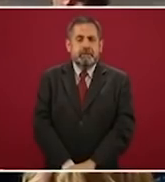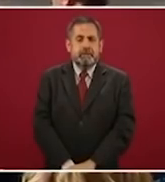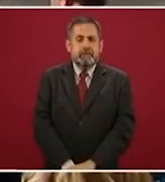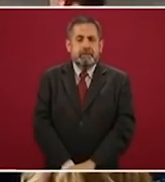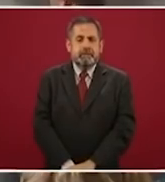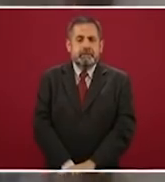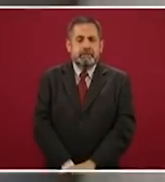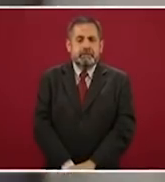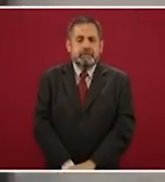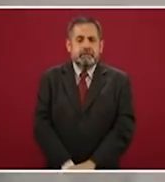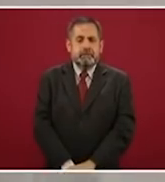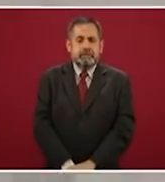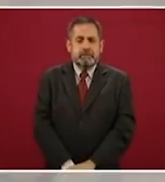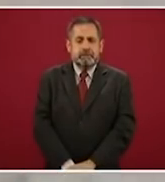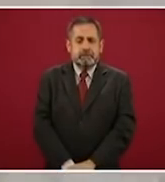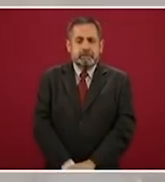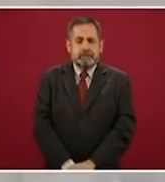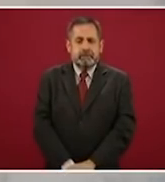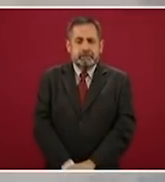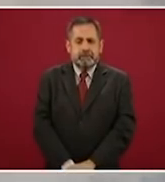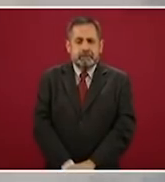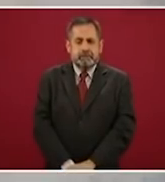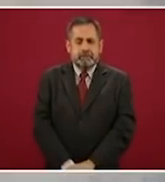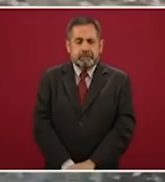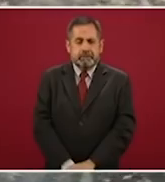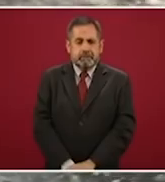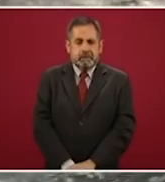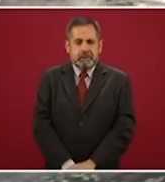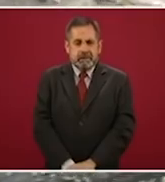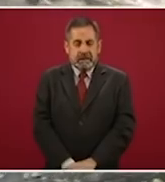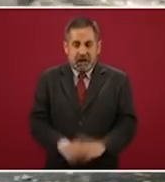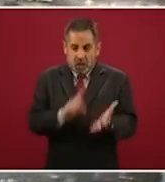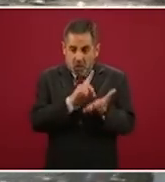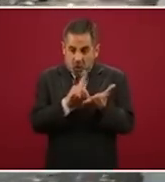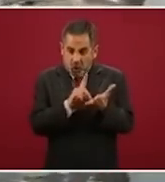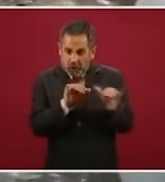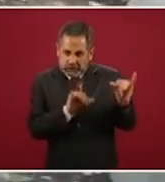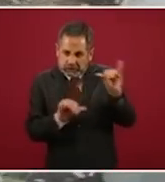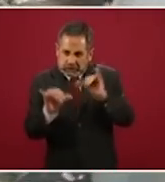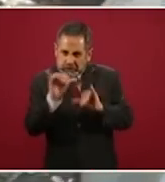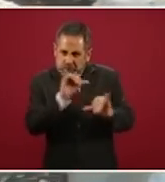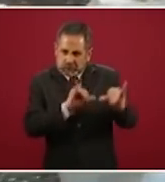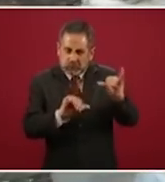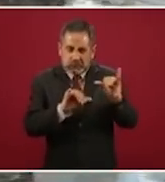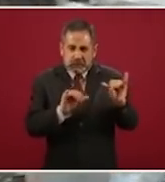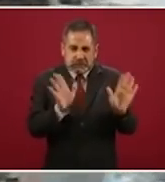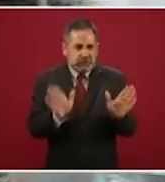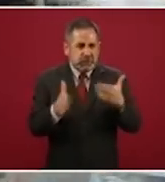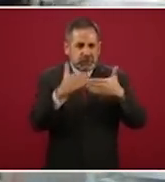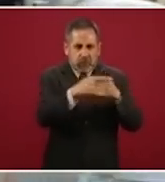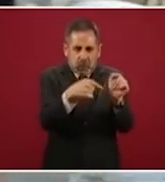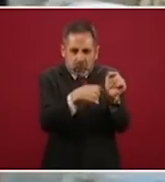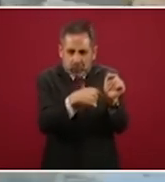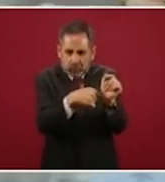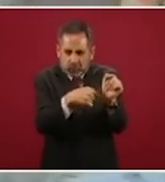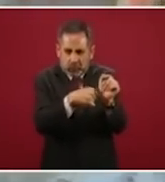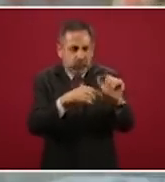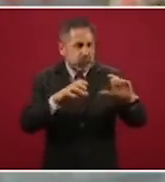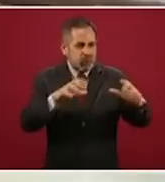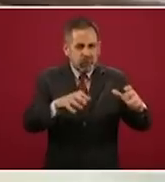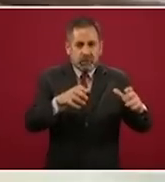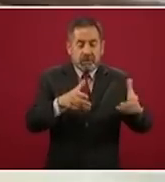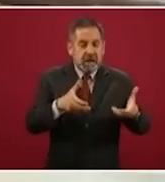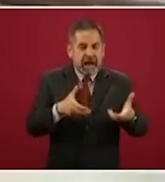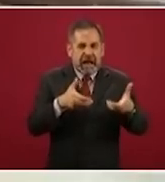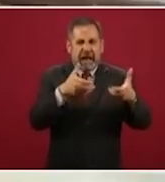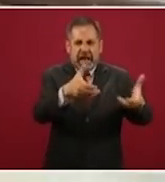Las drogas sintéticas se producen en laboratorios clandestinos que se acondicionan en espacios abiertos o cerrados, localizados en áreas